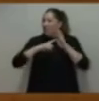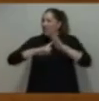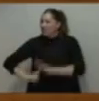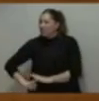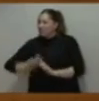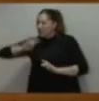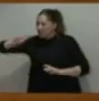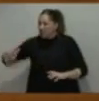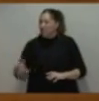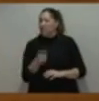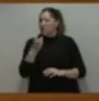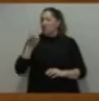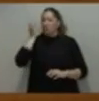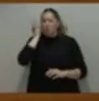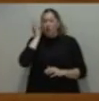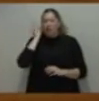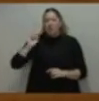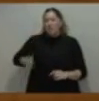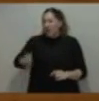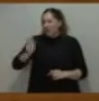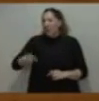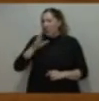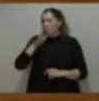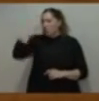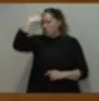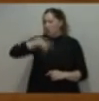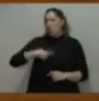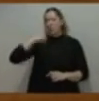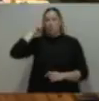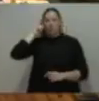discriminaciones a las que las mujeres nos vemos sometidas simplemente por el hecho de ser mujeres. Gracias.